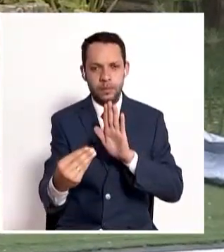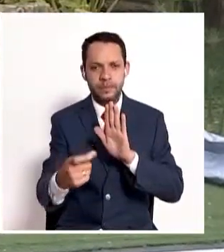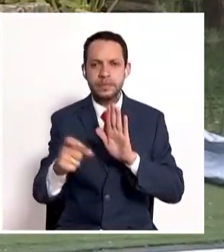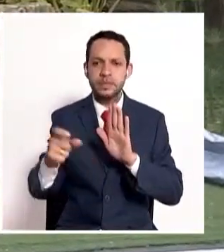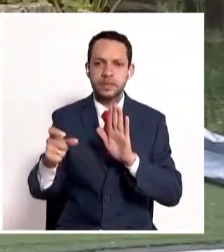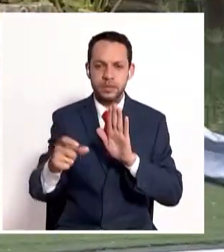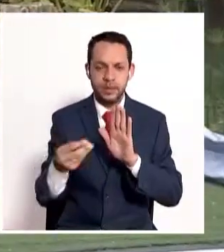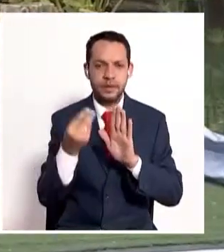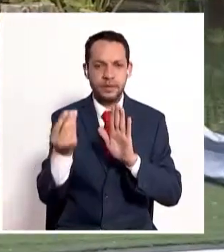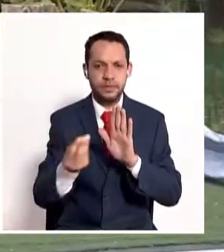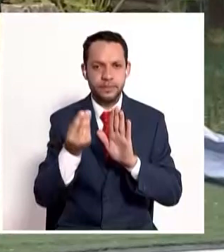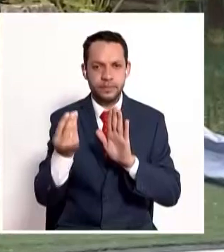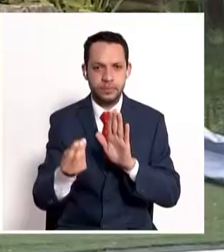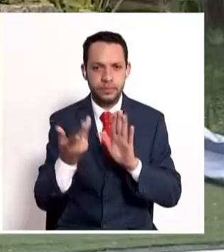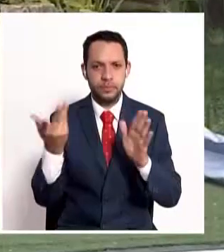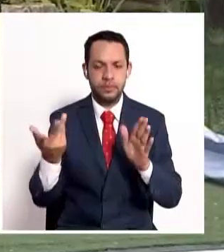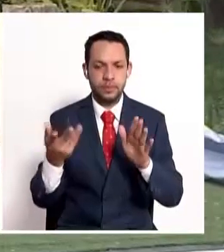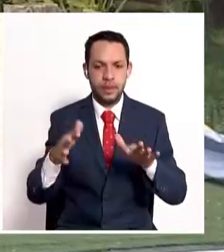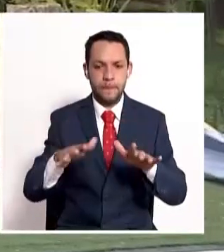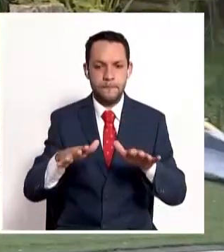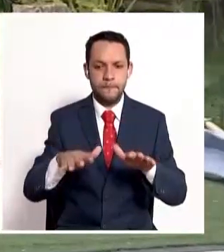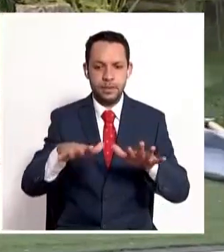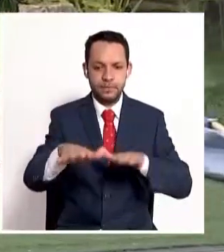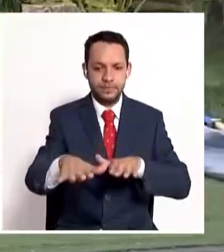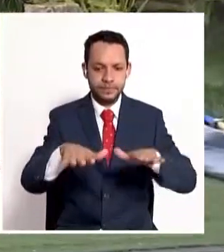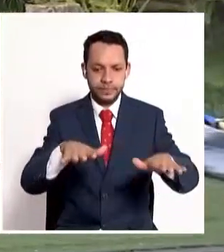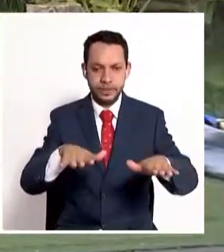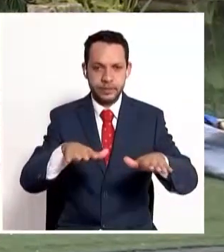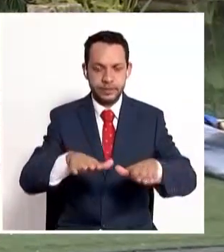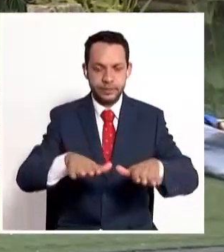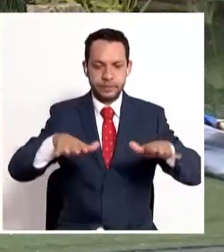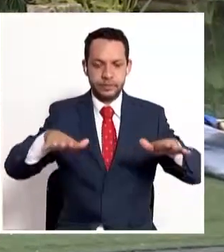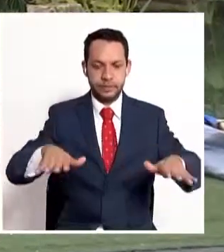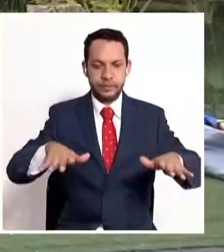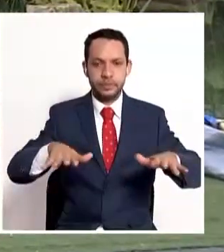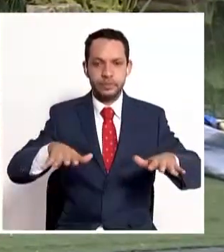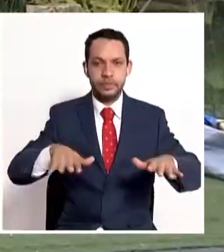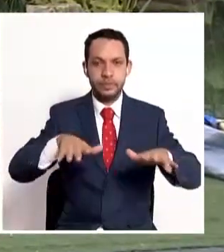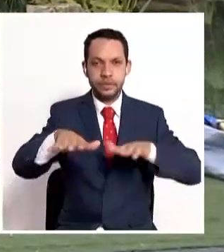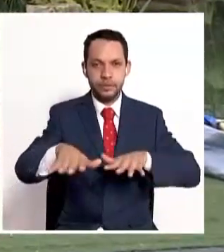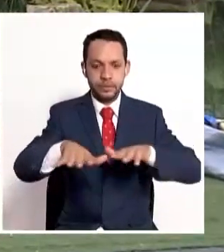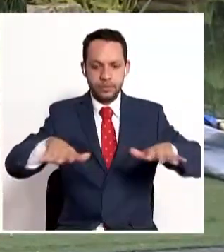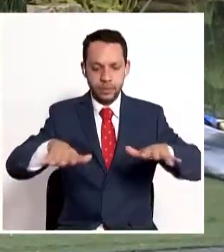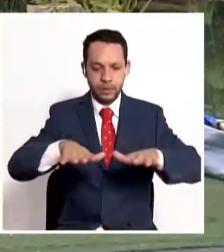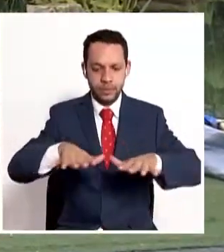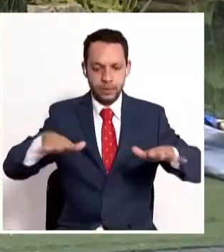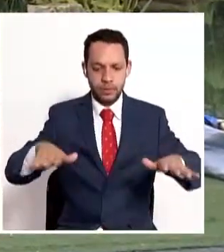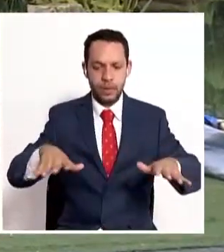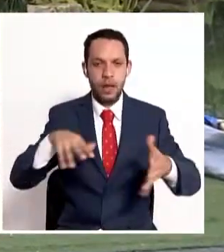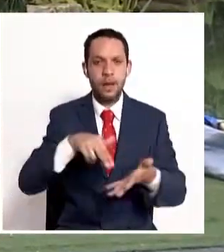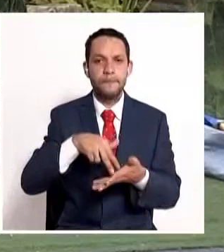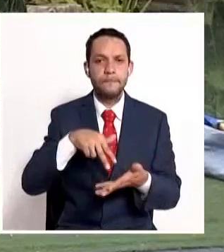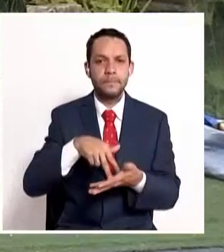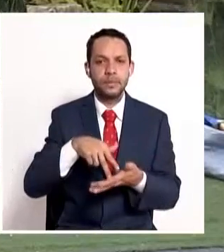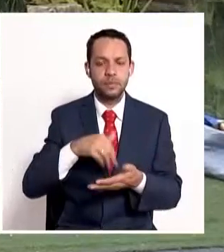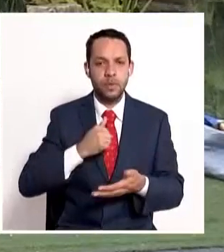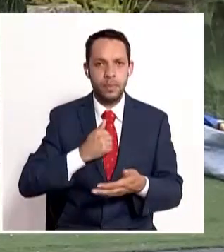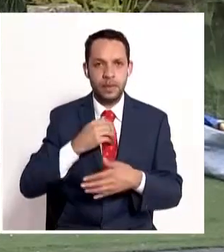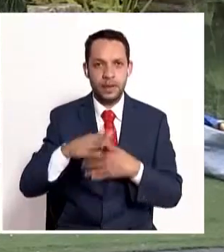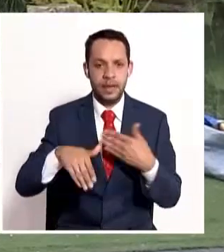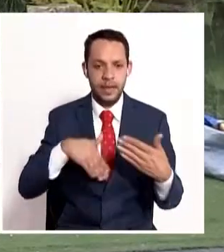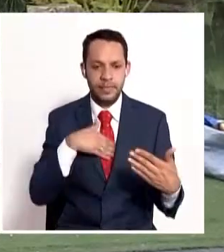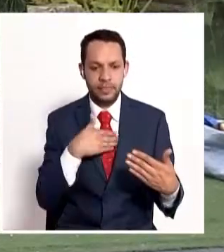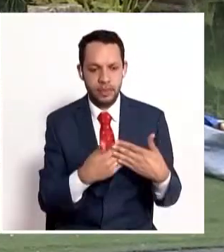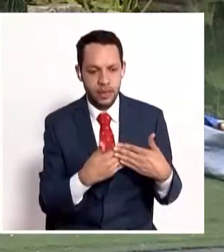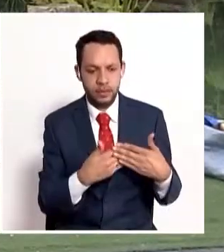debemos hacer es separar nuestros pies nuestras piernas lo más que podamos esta vez la pierna de atrás y va en